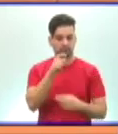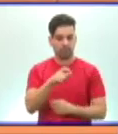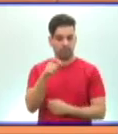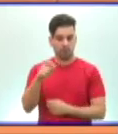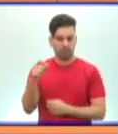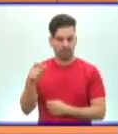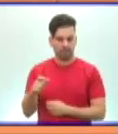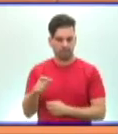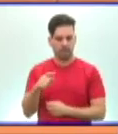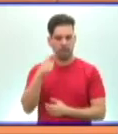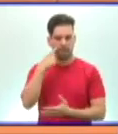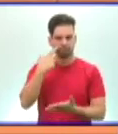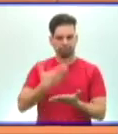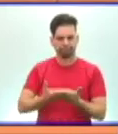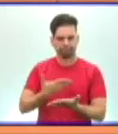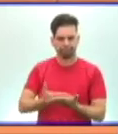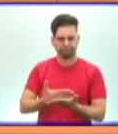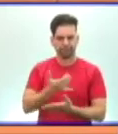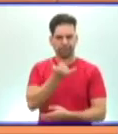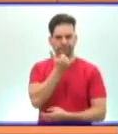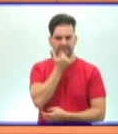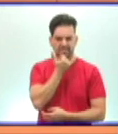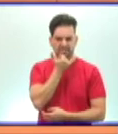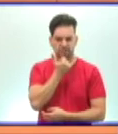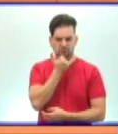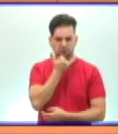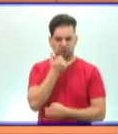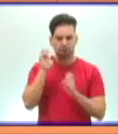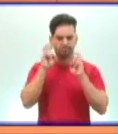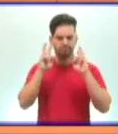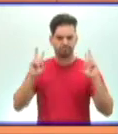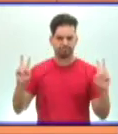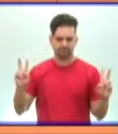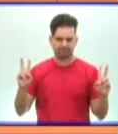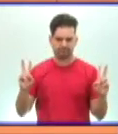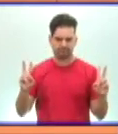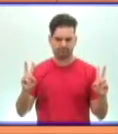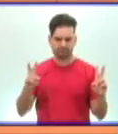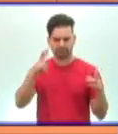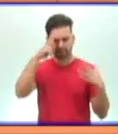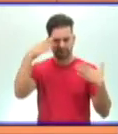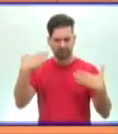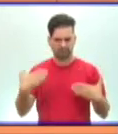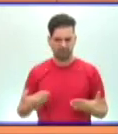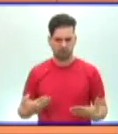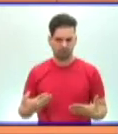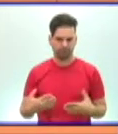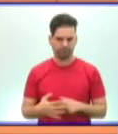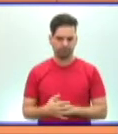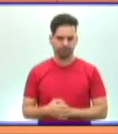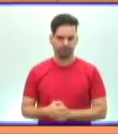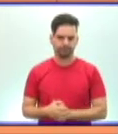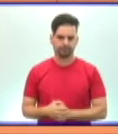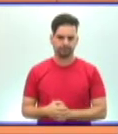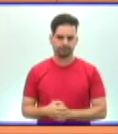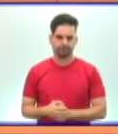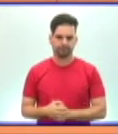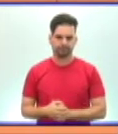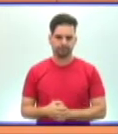consecuencia y su repercusión en la vida y en la salud de todos nosotros.